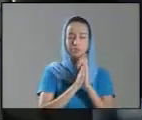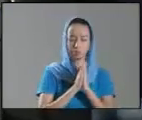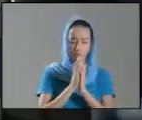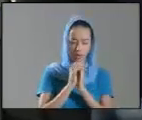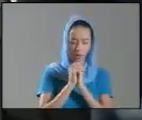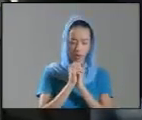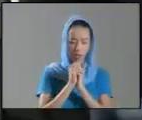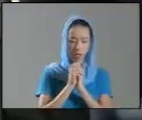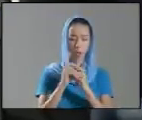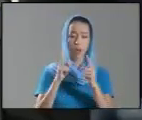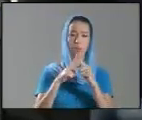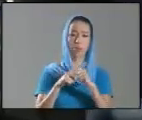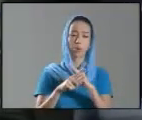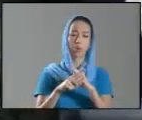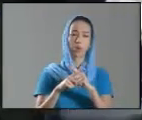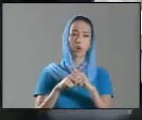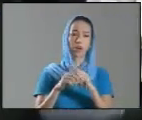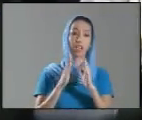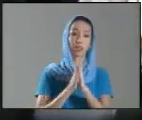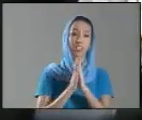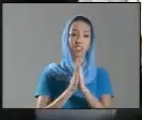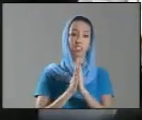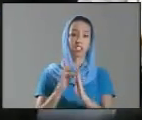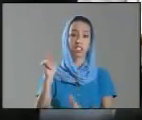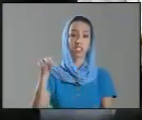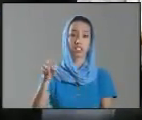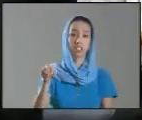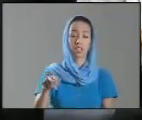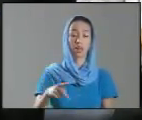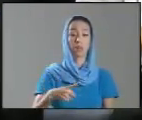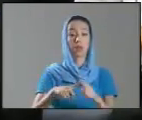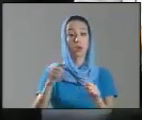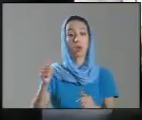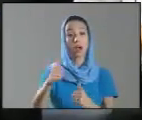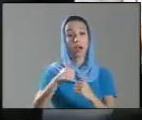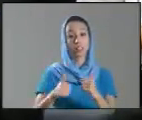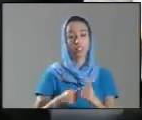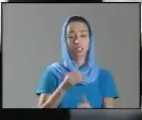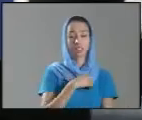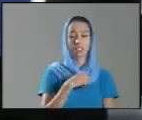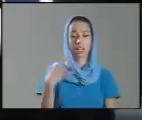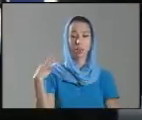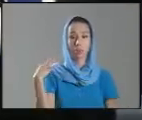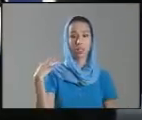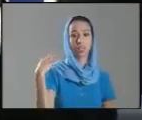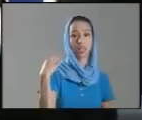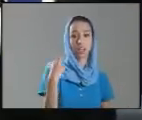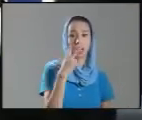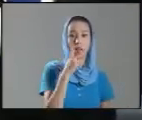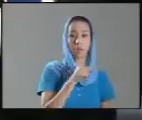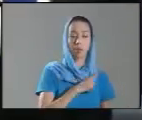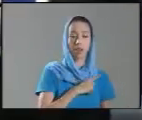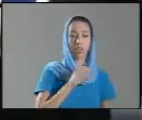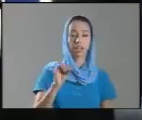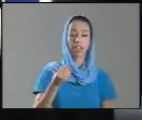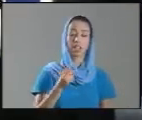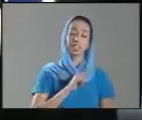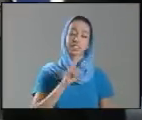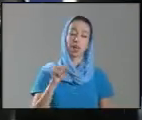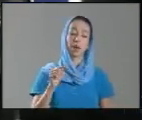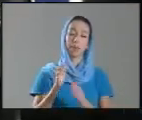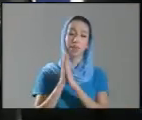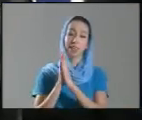la palabra del Señor, vamos a orar por necesidades, pero